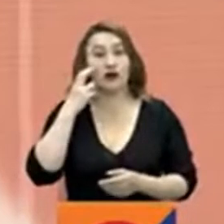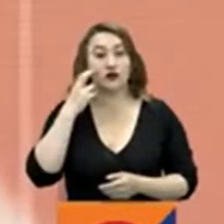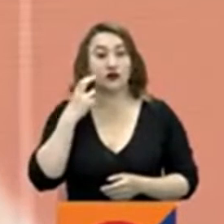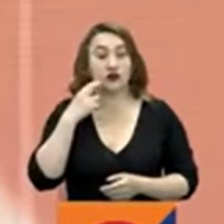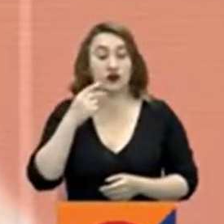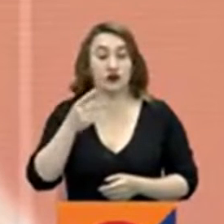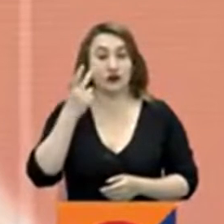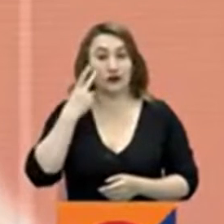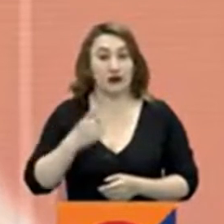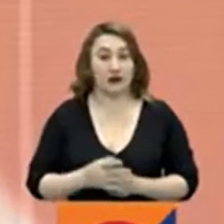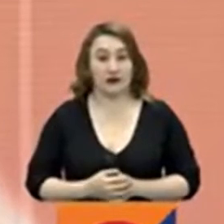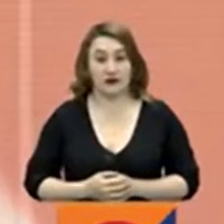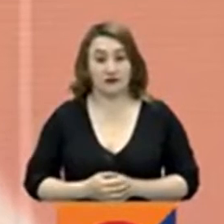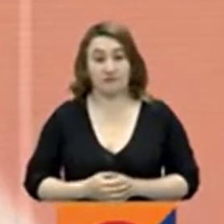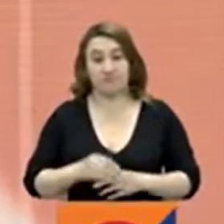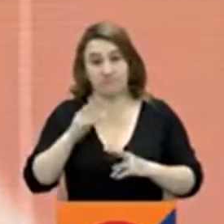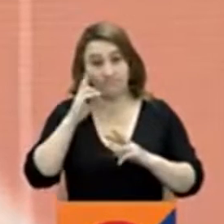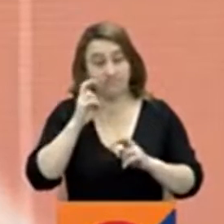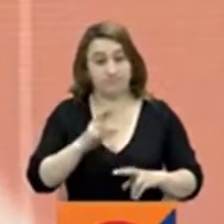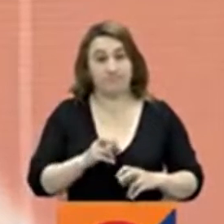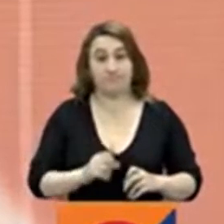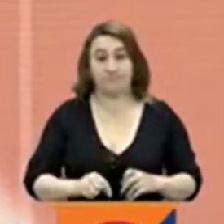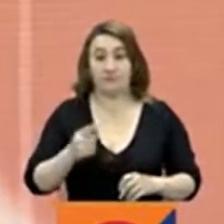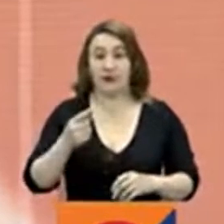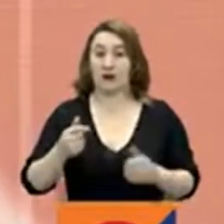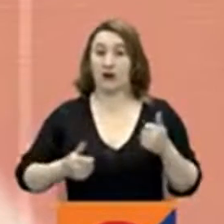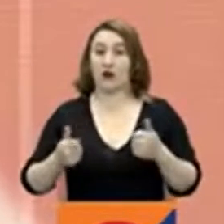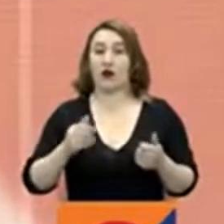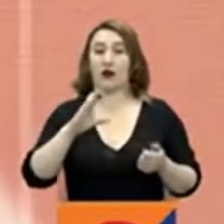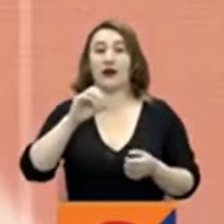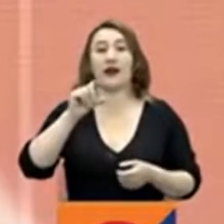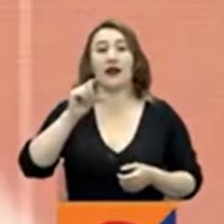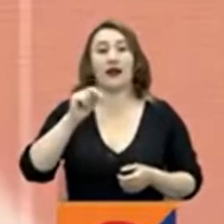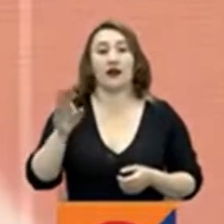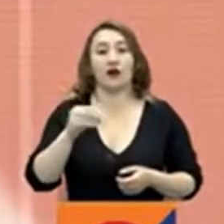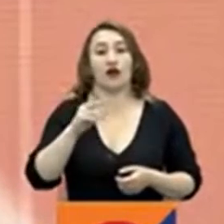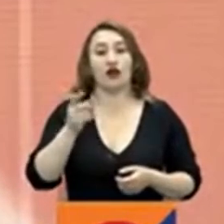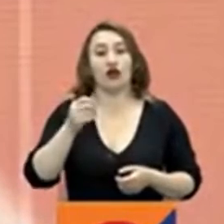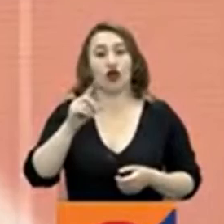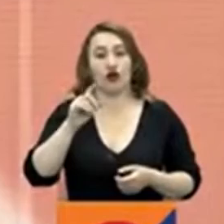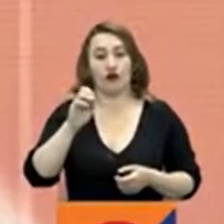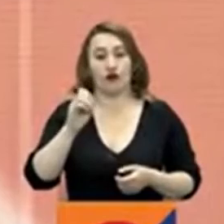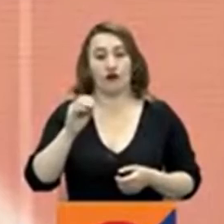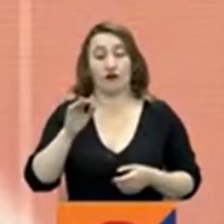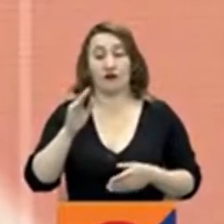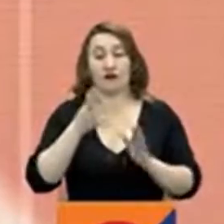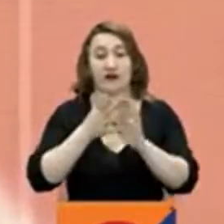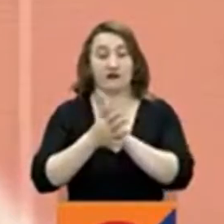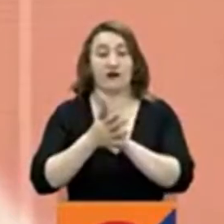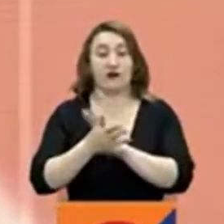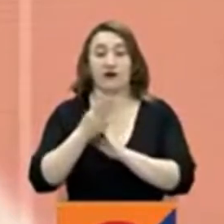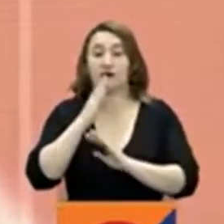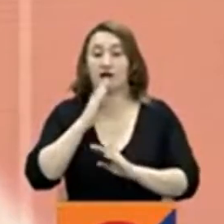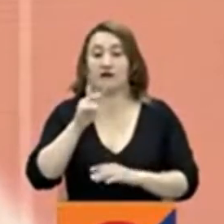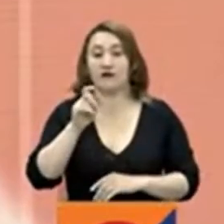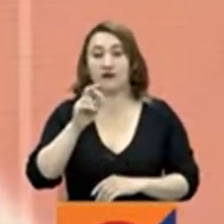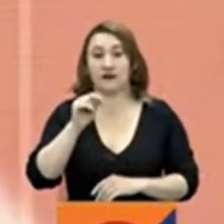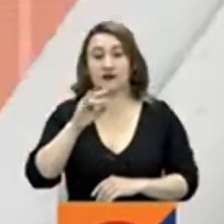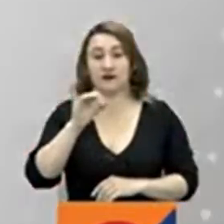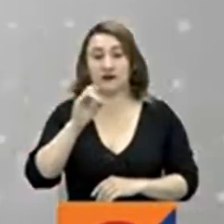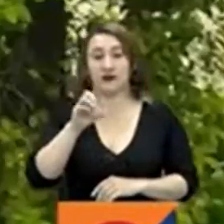días. Según primeras investigaciones, se trataría del Clan del Golfo. El informe es de Francisco Palacios, periodista de la Radio Nacional de